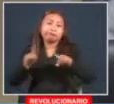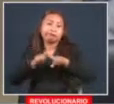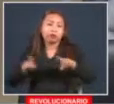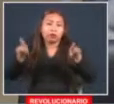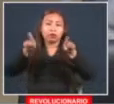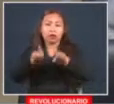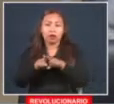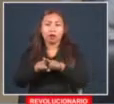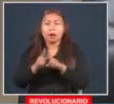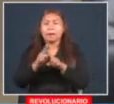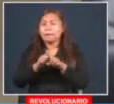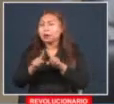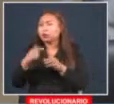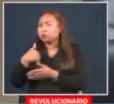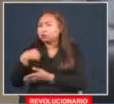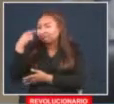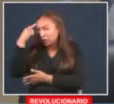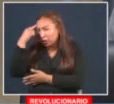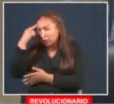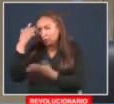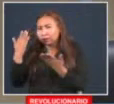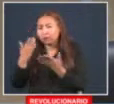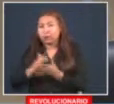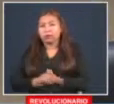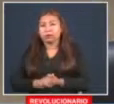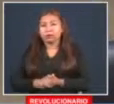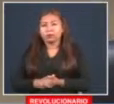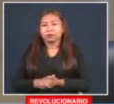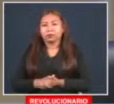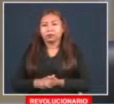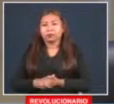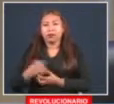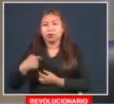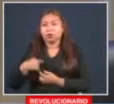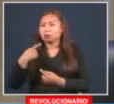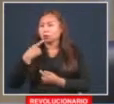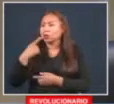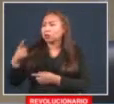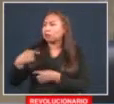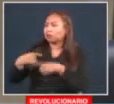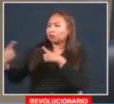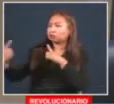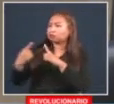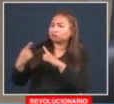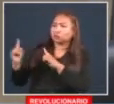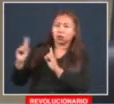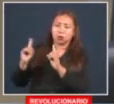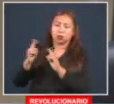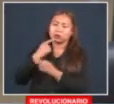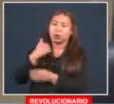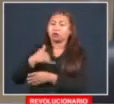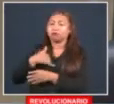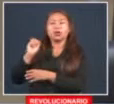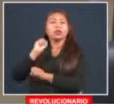algo sospechoso. Y no voy a entrar en ese dime que te diré porque todo está en manos de mis abogados.